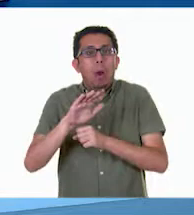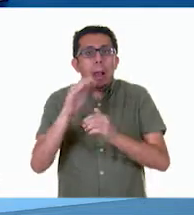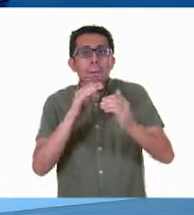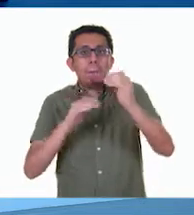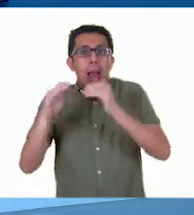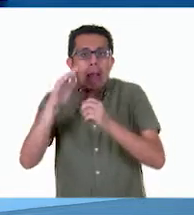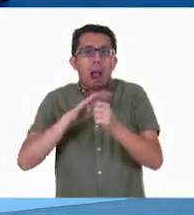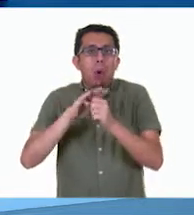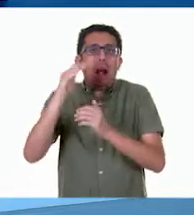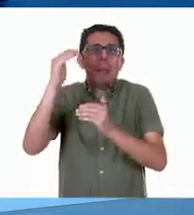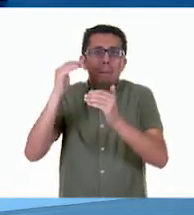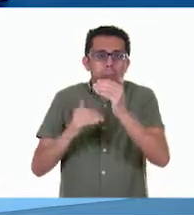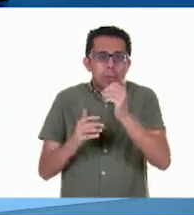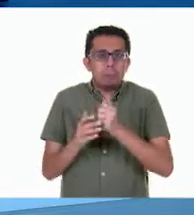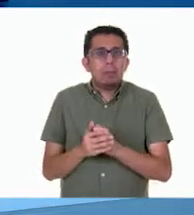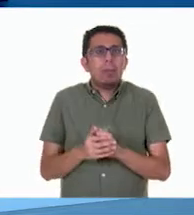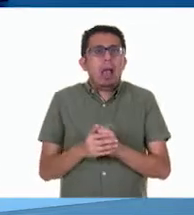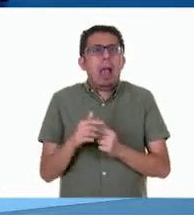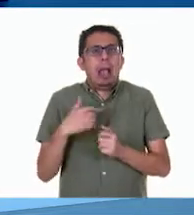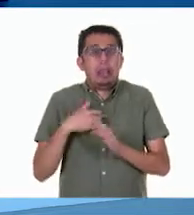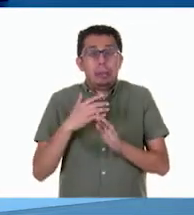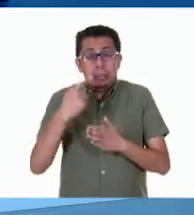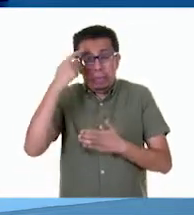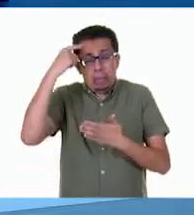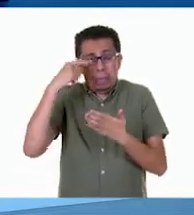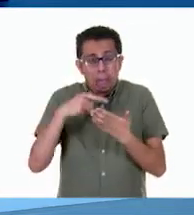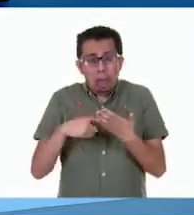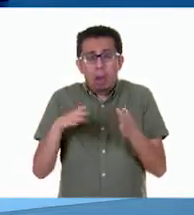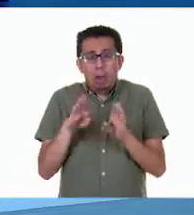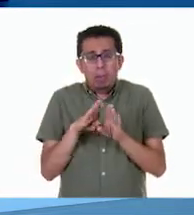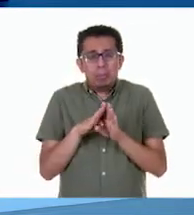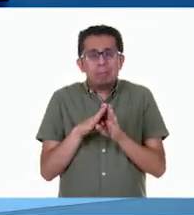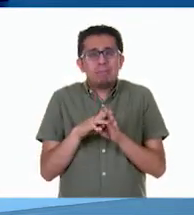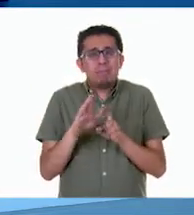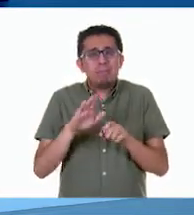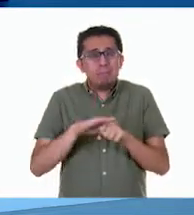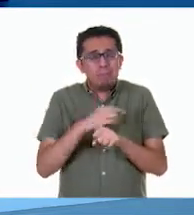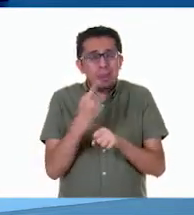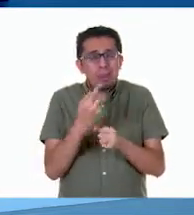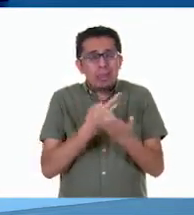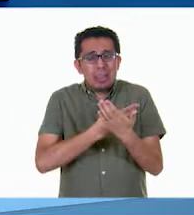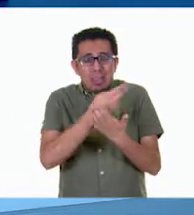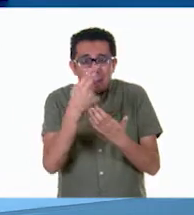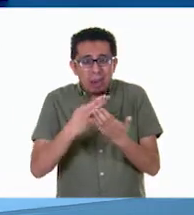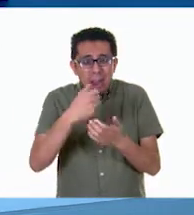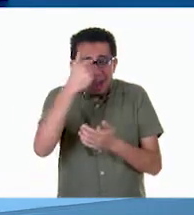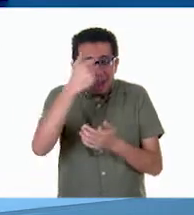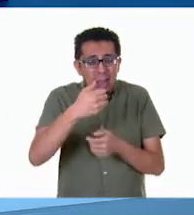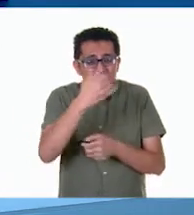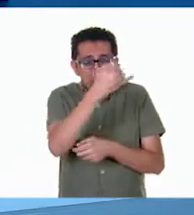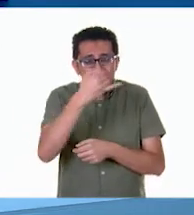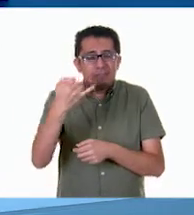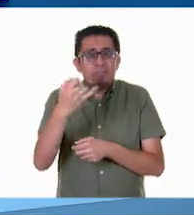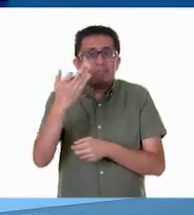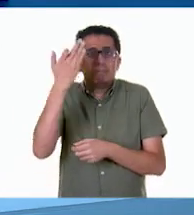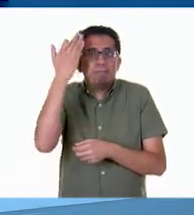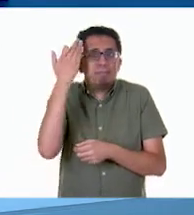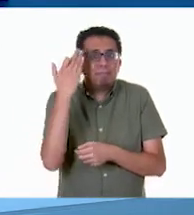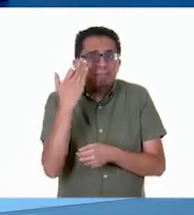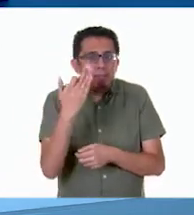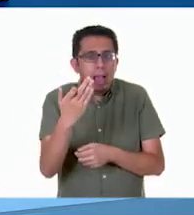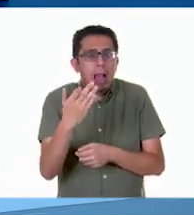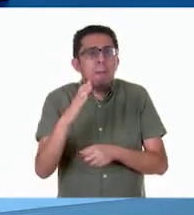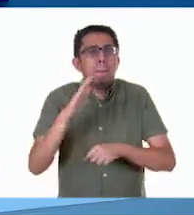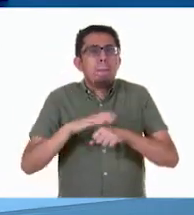podríamos saber eso, maestro. Ya que hacer la gráfica de cada uno sería, como ya dijimos, algo tardadito, entonces creo que será mucho más rápido